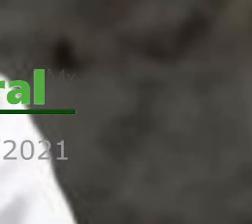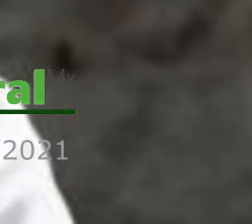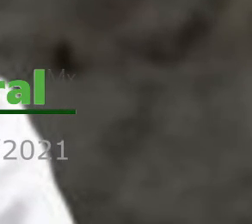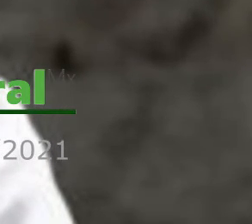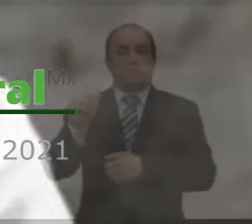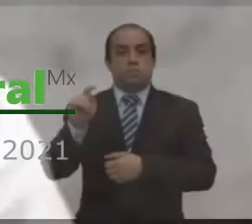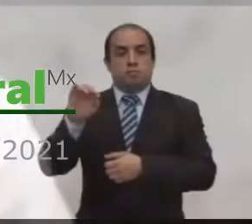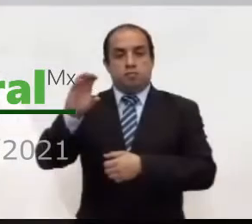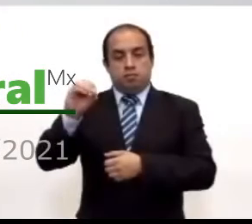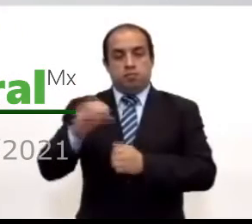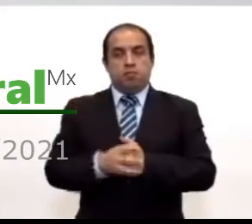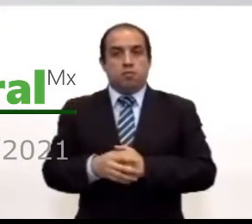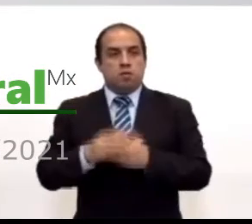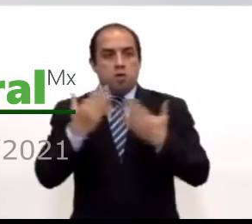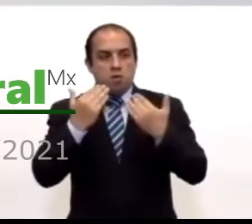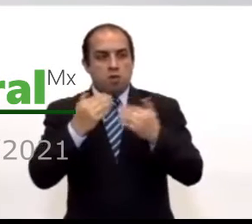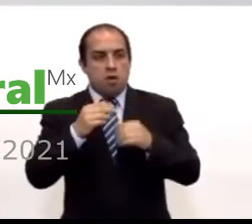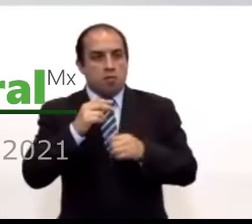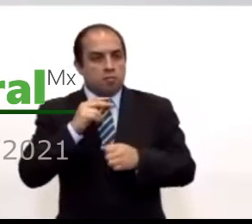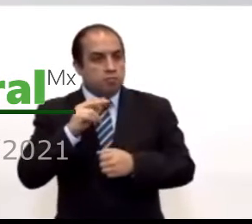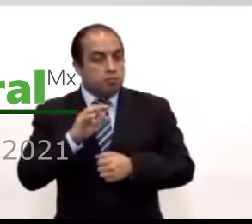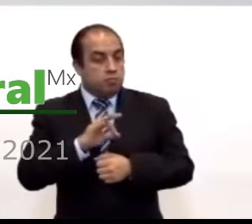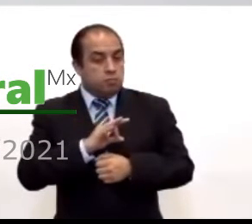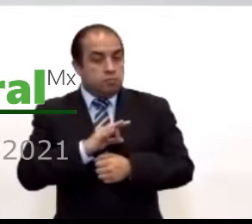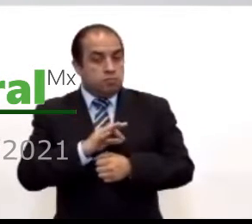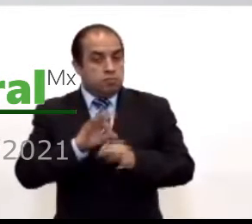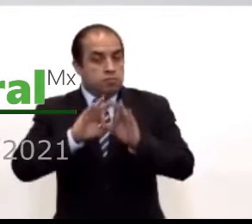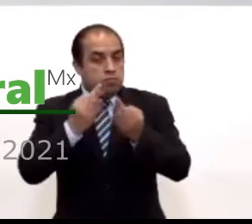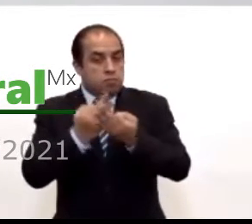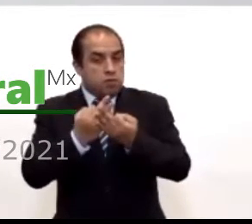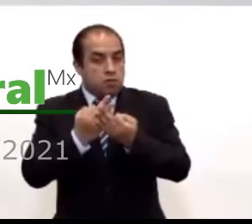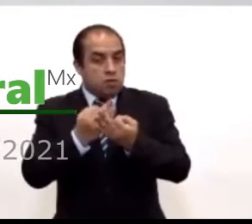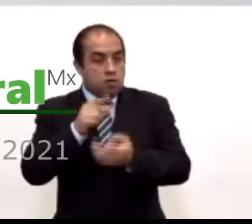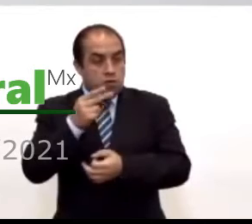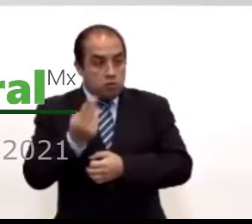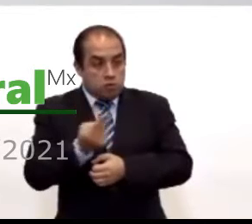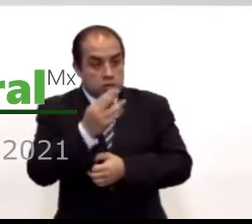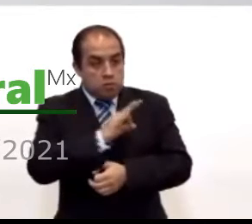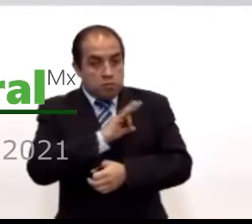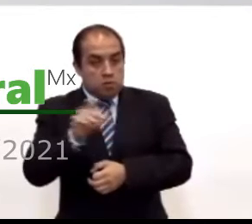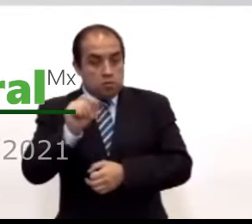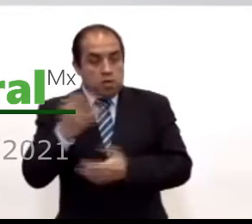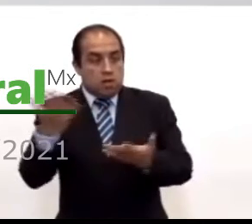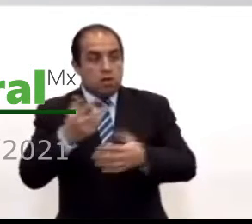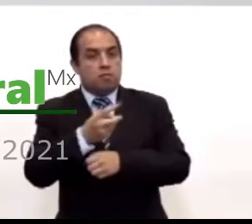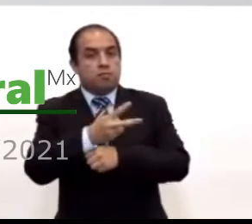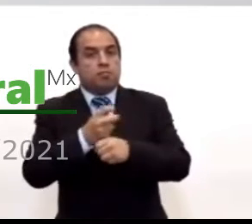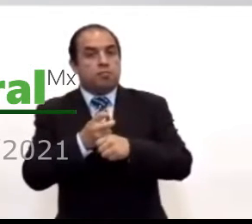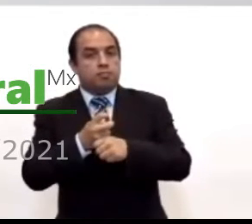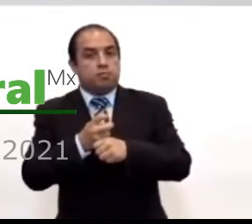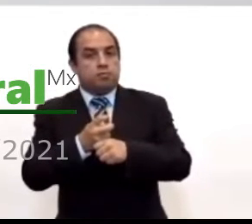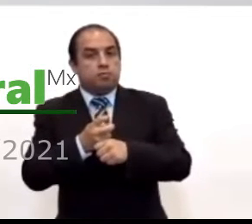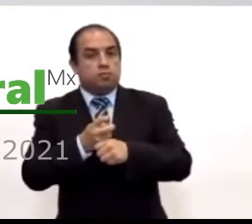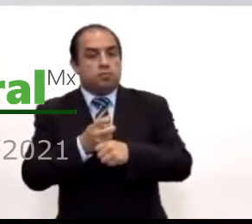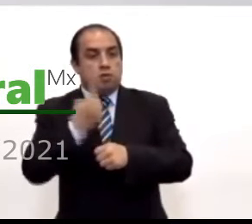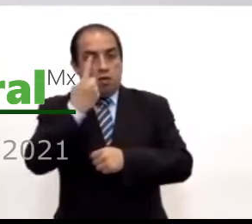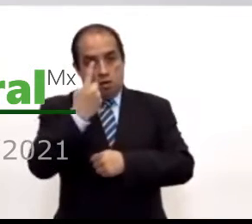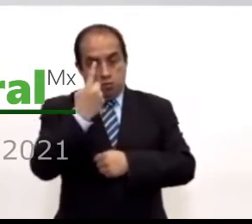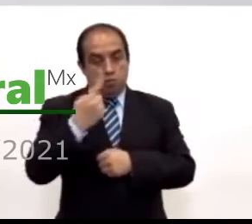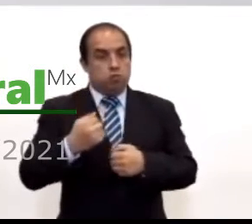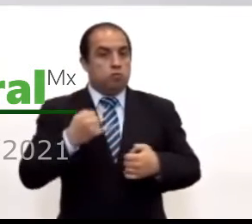¿No habría la posibilidad, doctora, de que se pudiera usted, de que usted pudiera también hacer un llamado a, no sé, a un